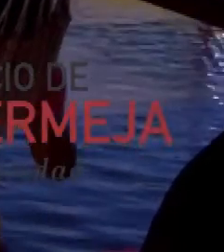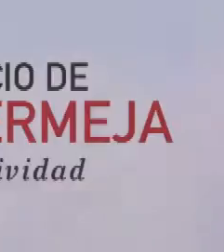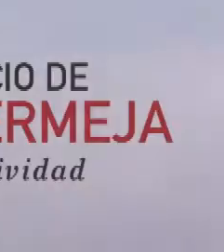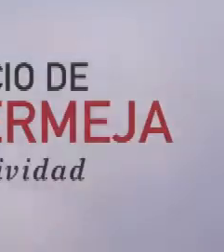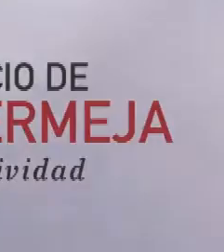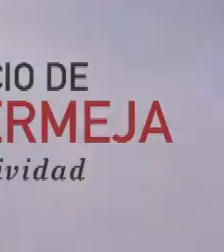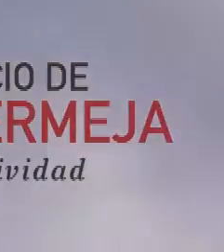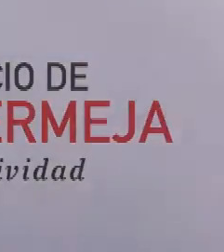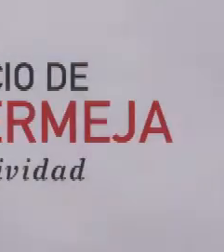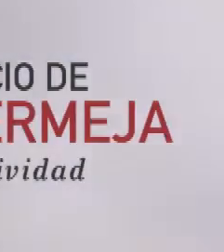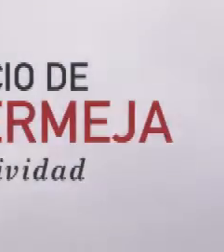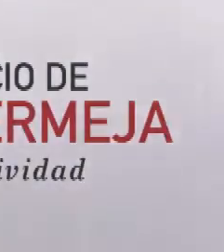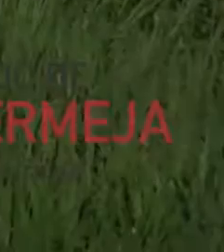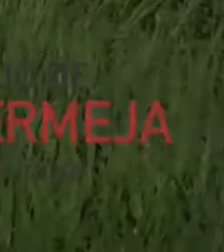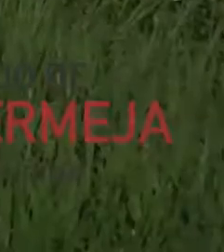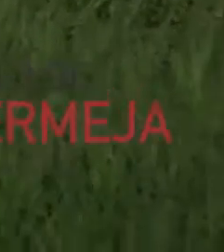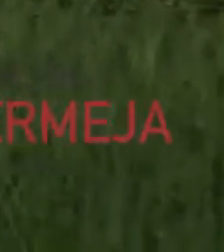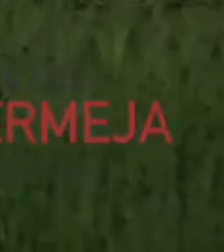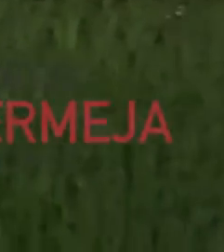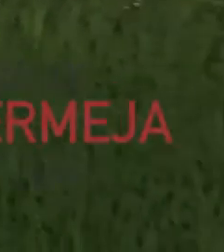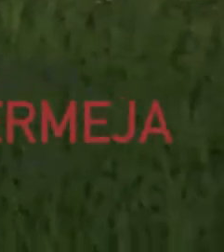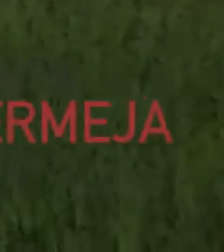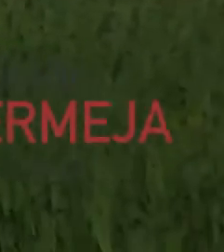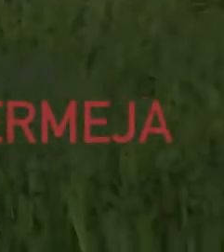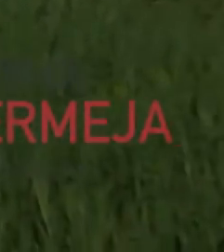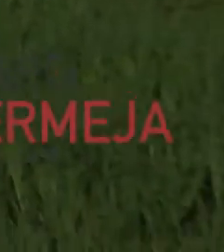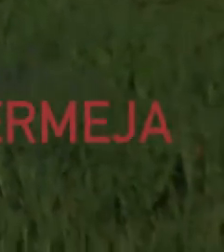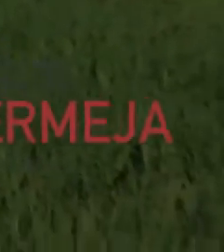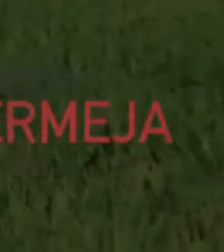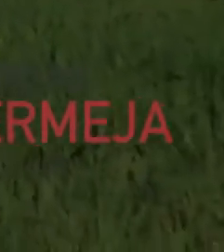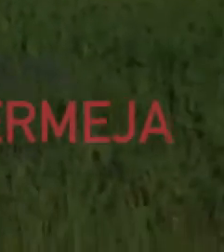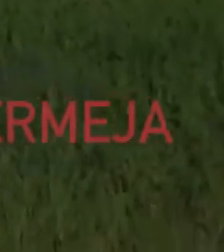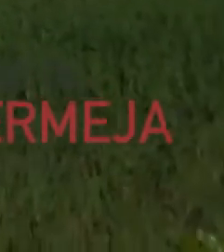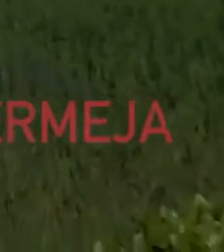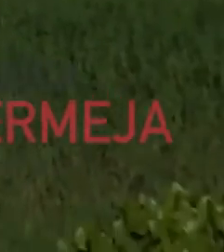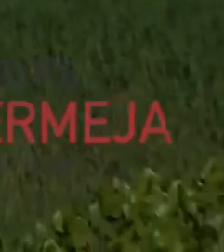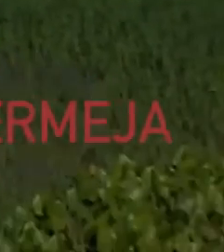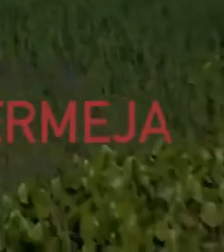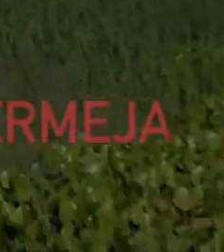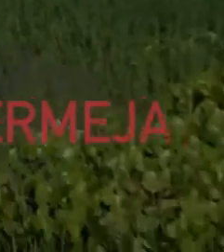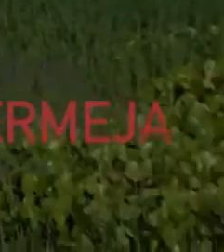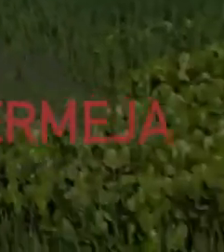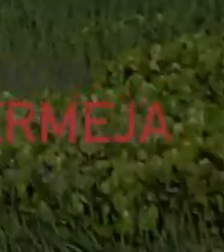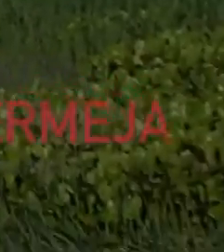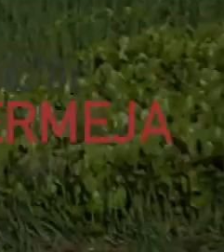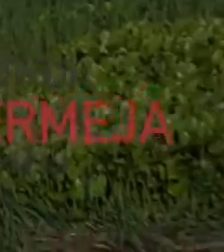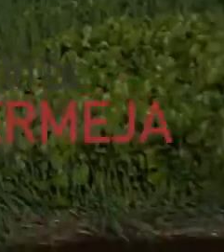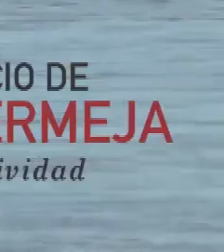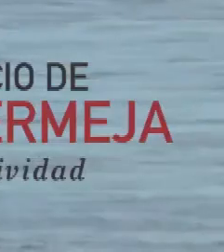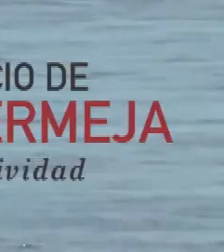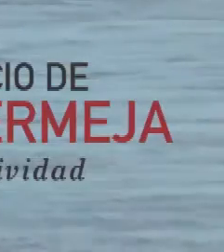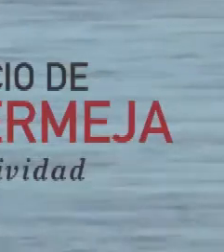La Cámara de Comercio de Barranca Bermeja promueve el turismo barranqueño. Amor por Barranca Bermeja.